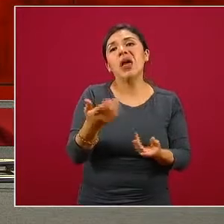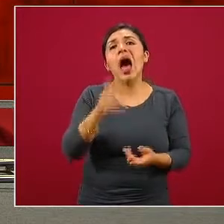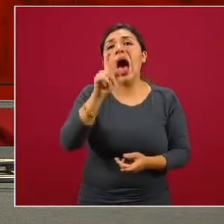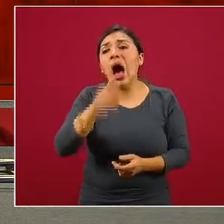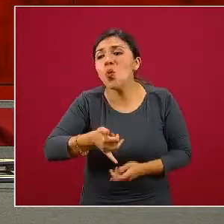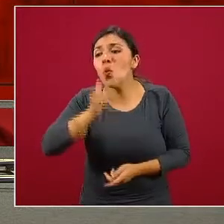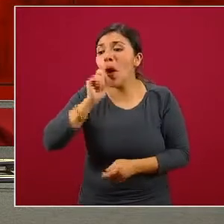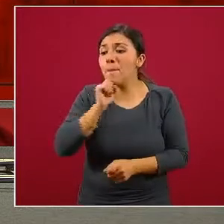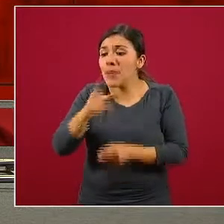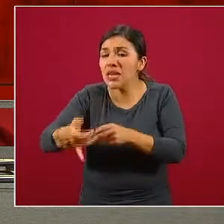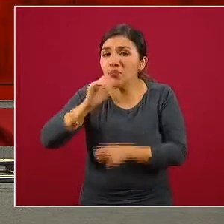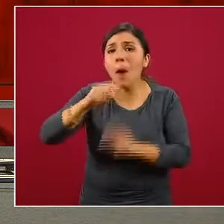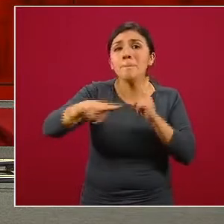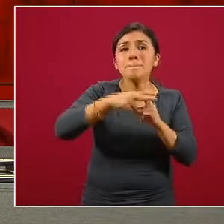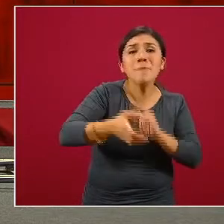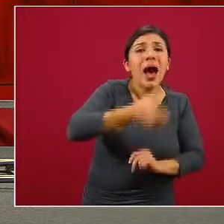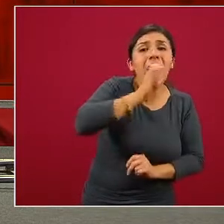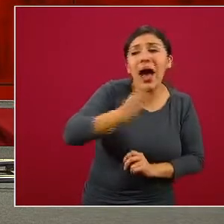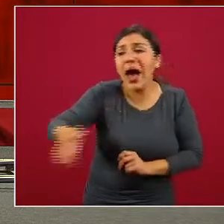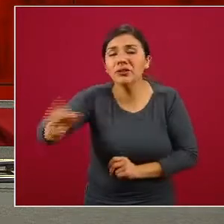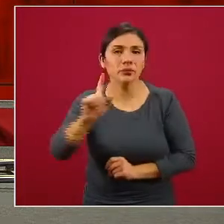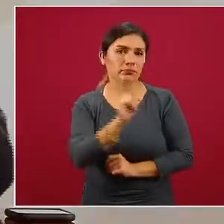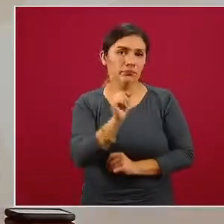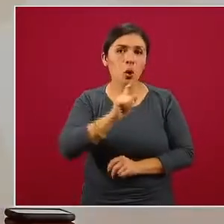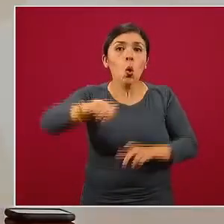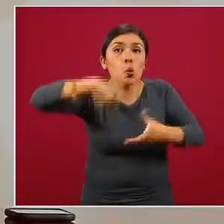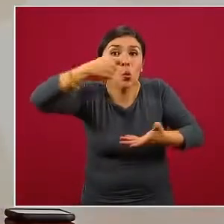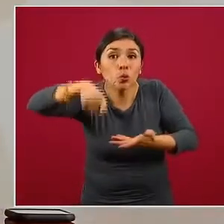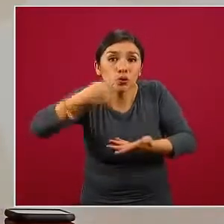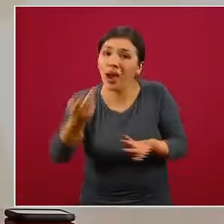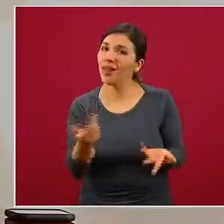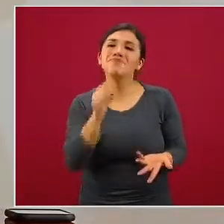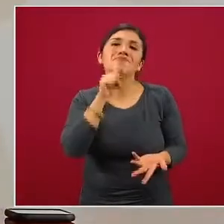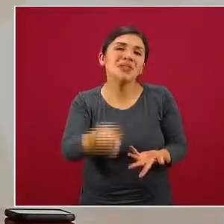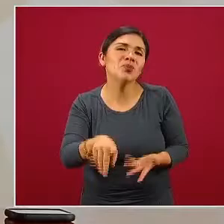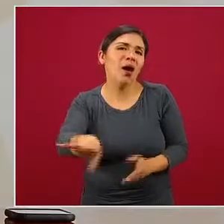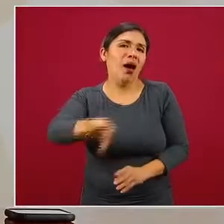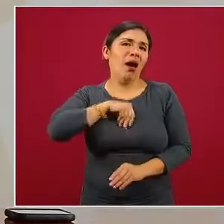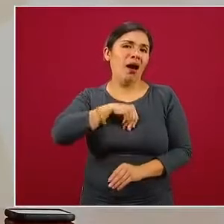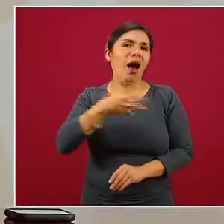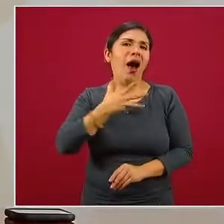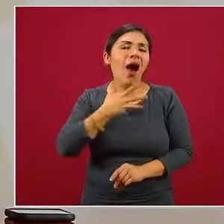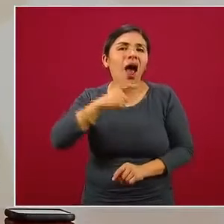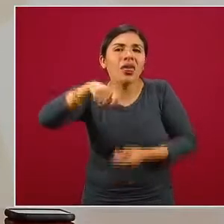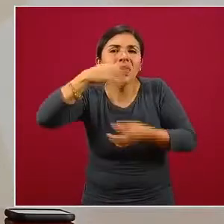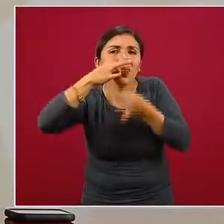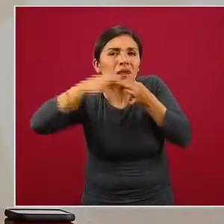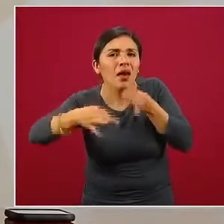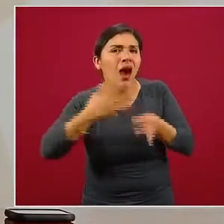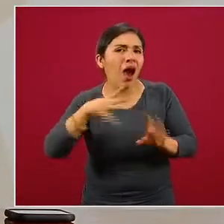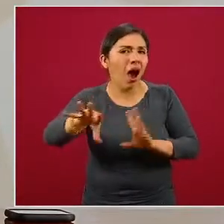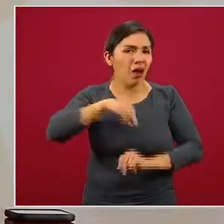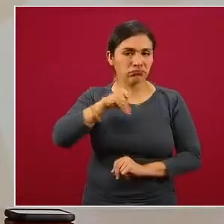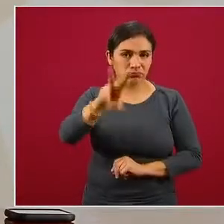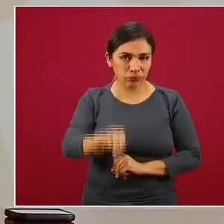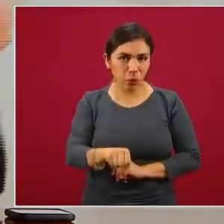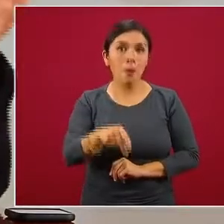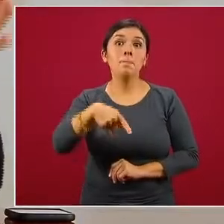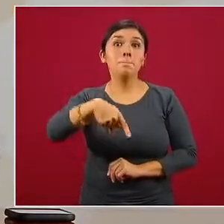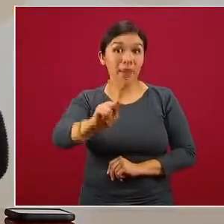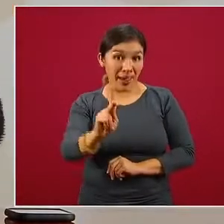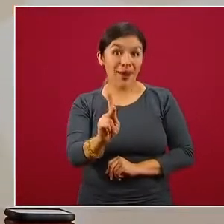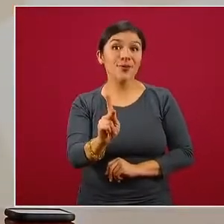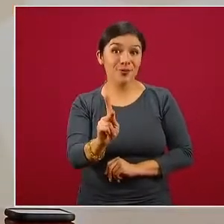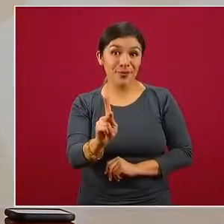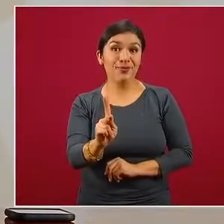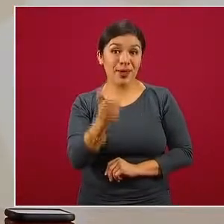de agua, el vaso, el plato, la cuchara, porque también son medios efectivos donde hay saliva para contagiar. Pero gracias, vamos